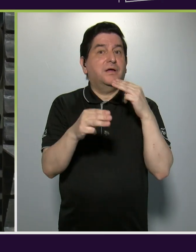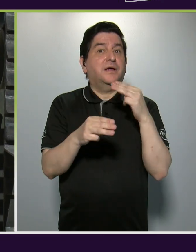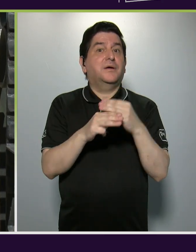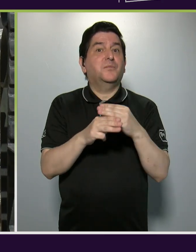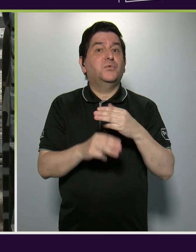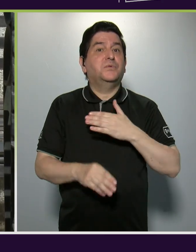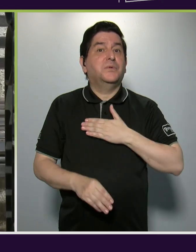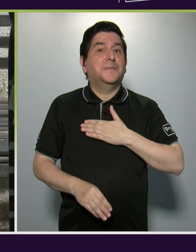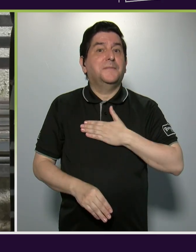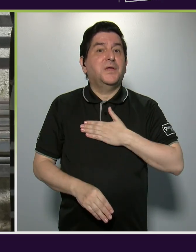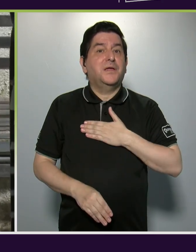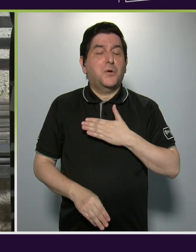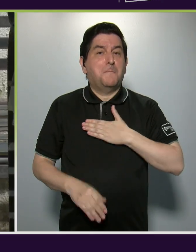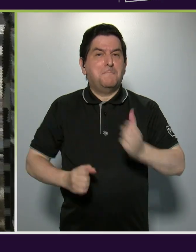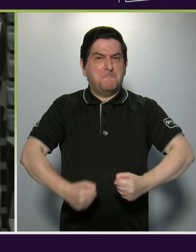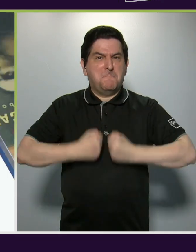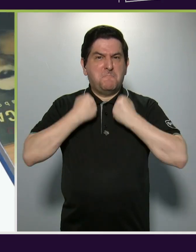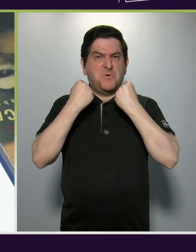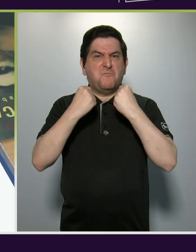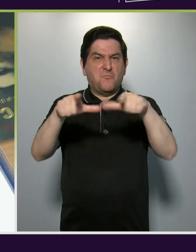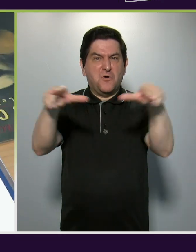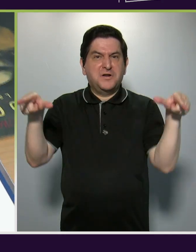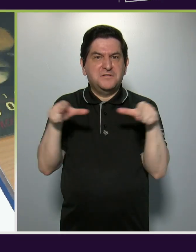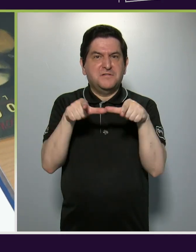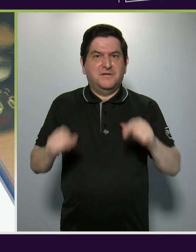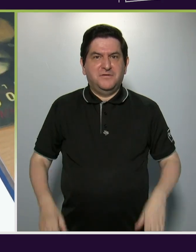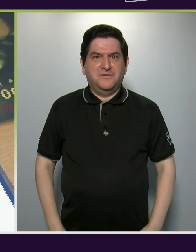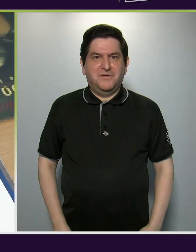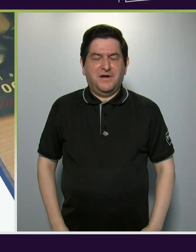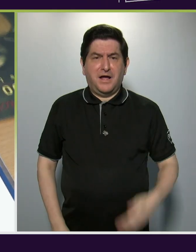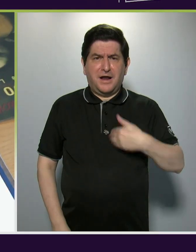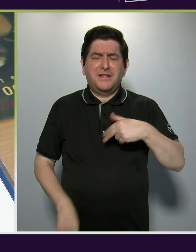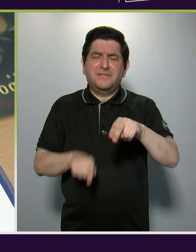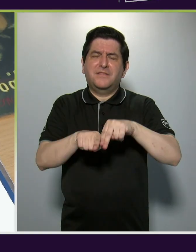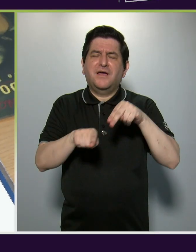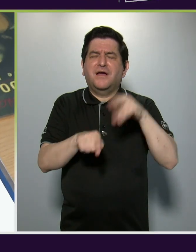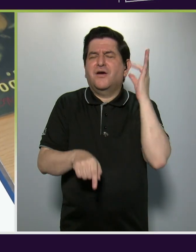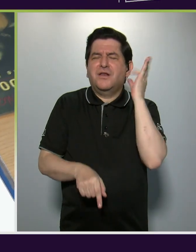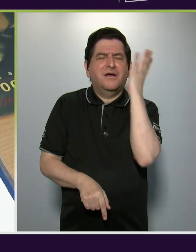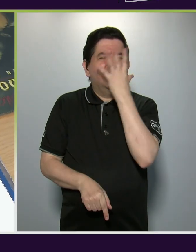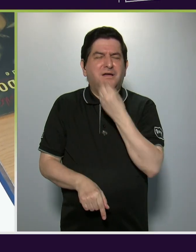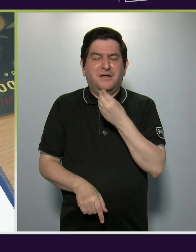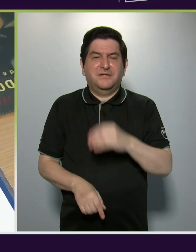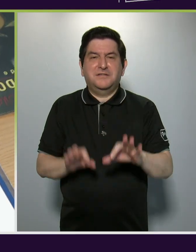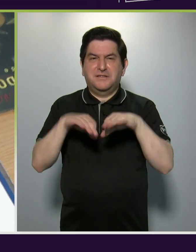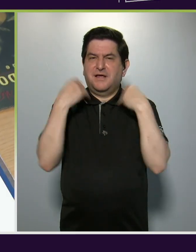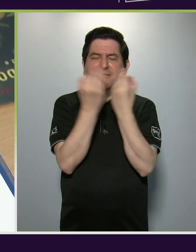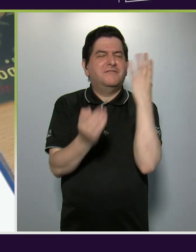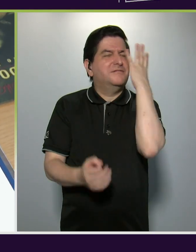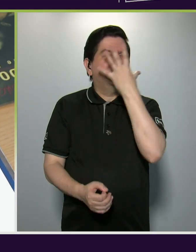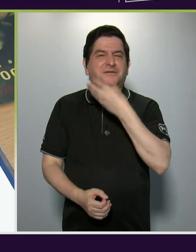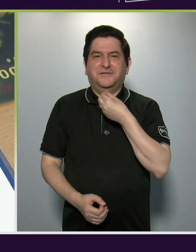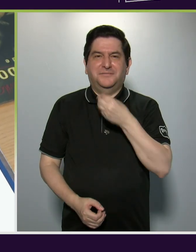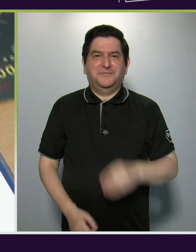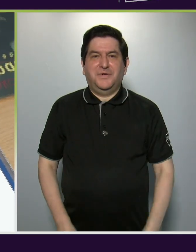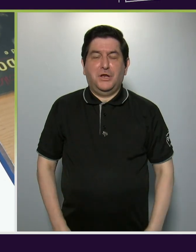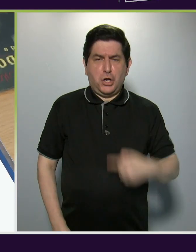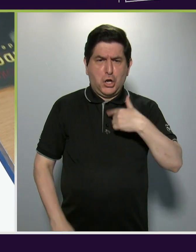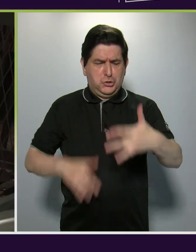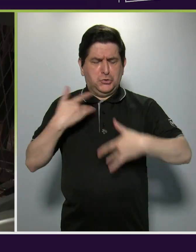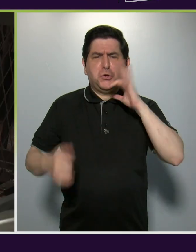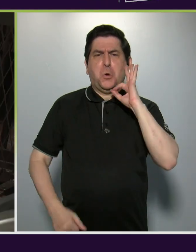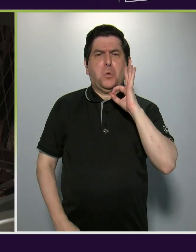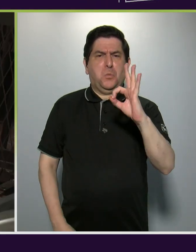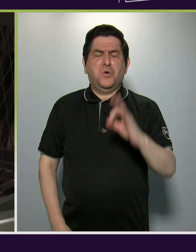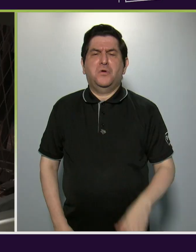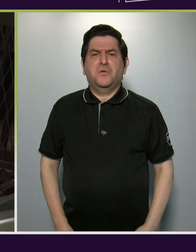mi fortaleza, es mi manera de... Tengo unas nietas preciosas, tengo familia lindísima, con la cual me siento muy bien.